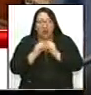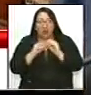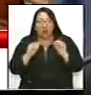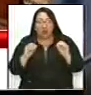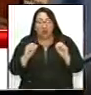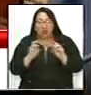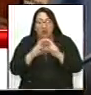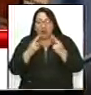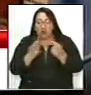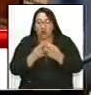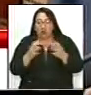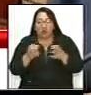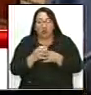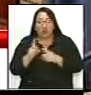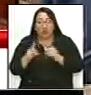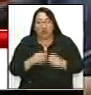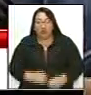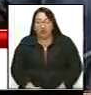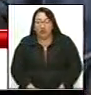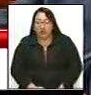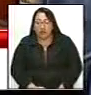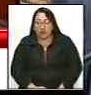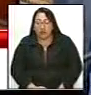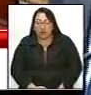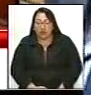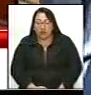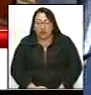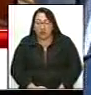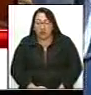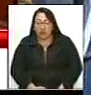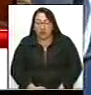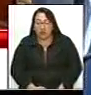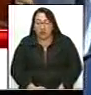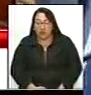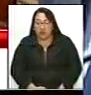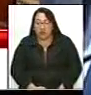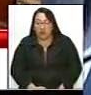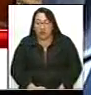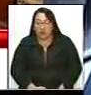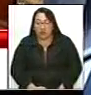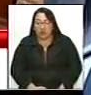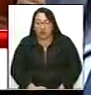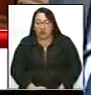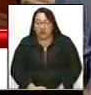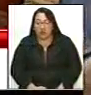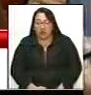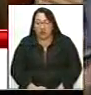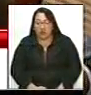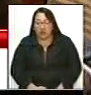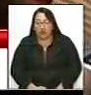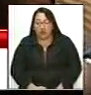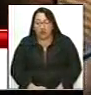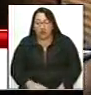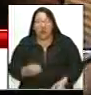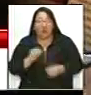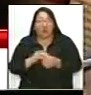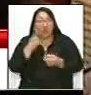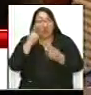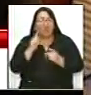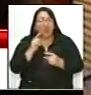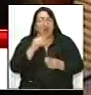la sesión del Consejo Directivo. Y lo voy a volver a leer, porque por ahí he estado escuchando que quieren someter al voto decisiones y una serie